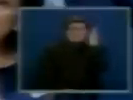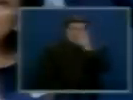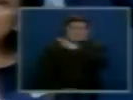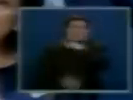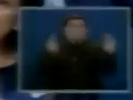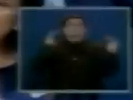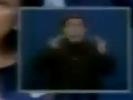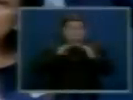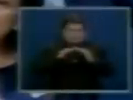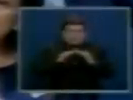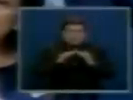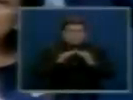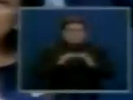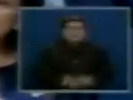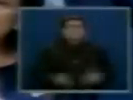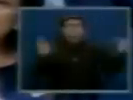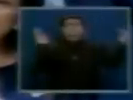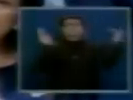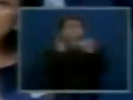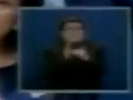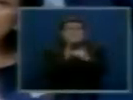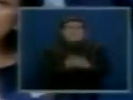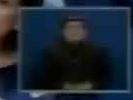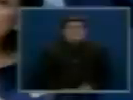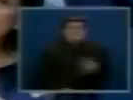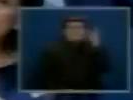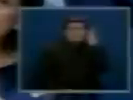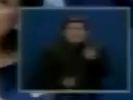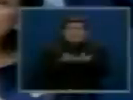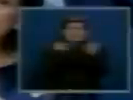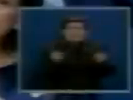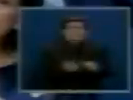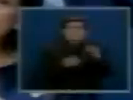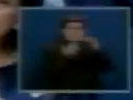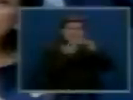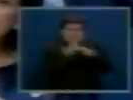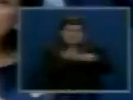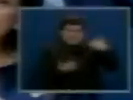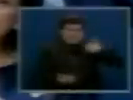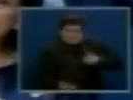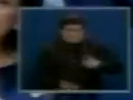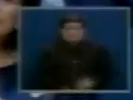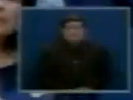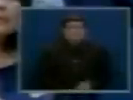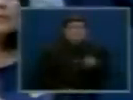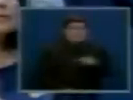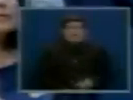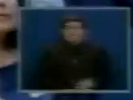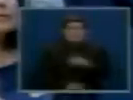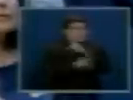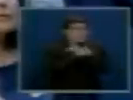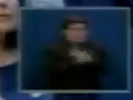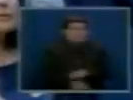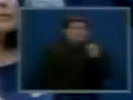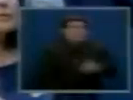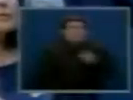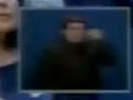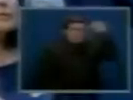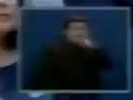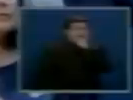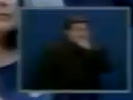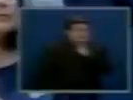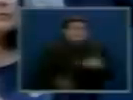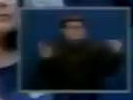hogar, miles de viudas desamparadas, miles de ancianos desvalidos, miles